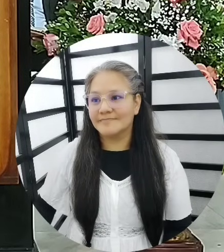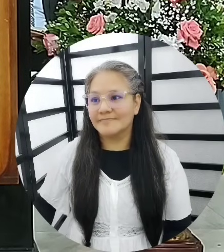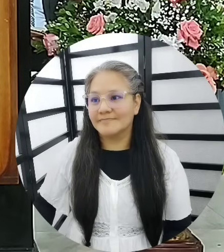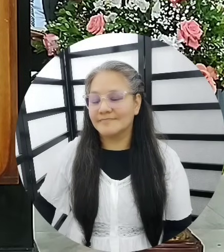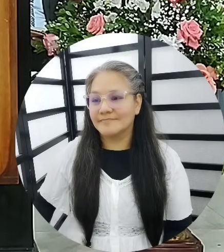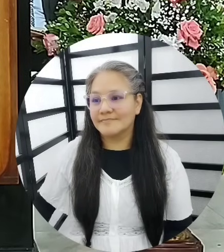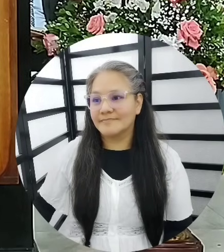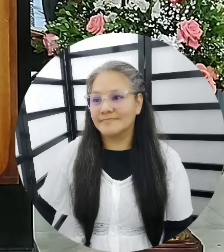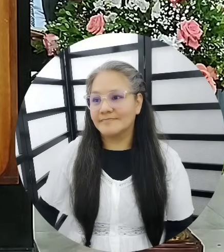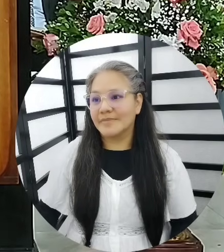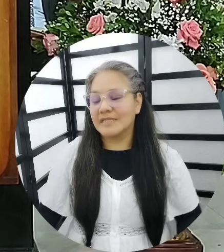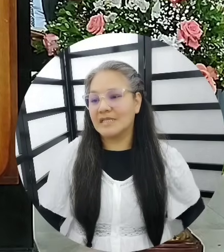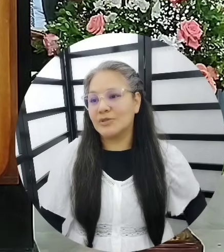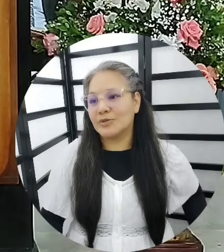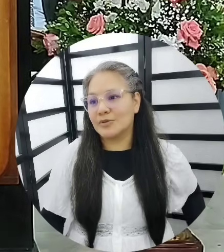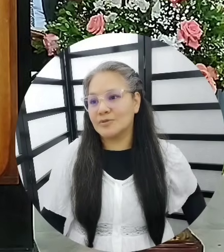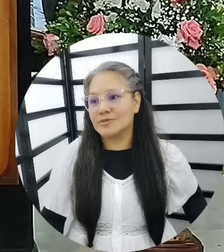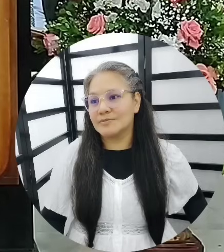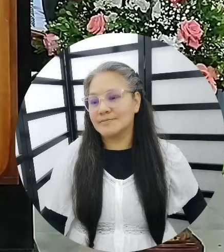Gloria al Señor.